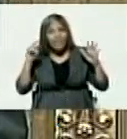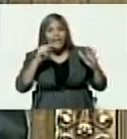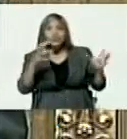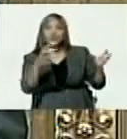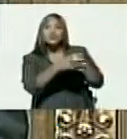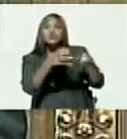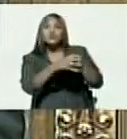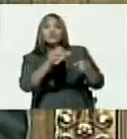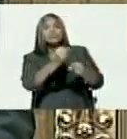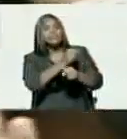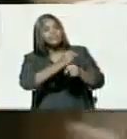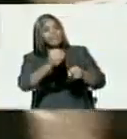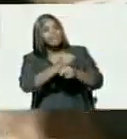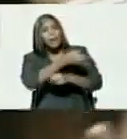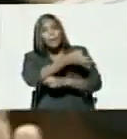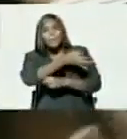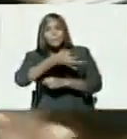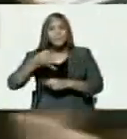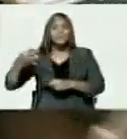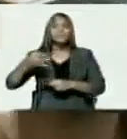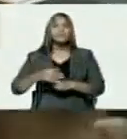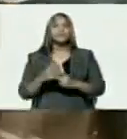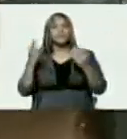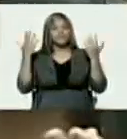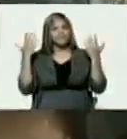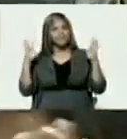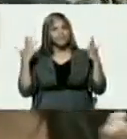trabajo extraordinario.